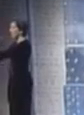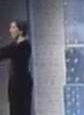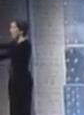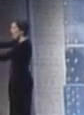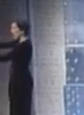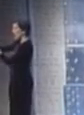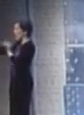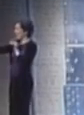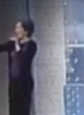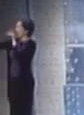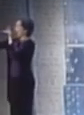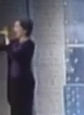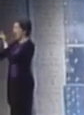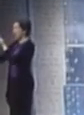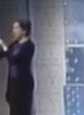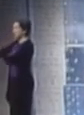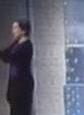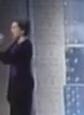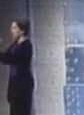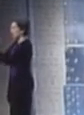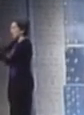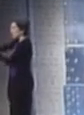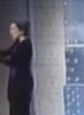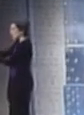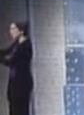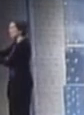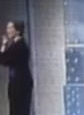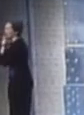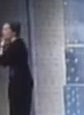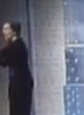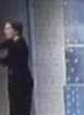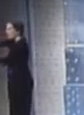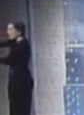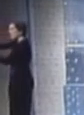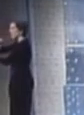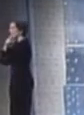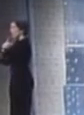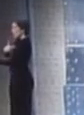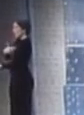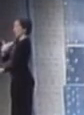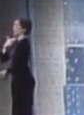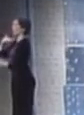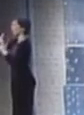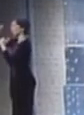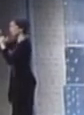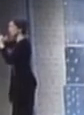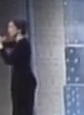a mí y me dice lo que está haciendo y qué es la poesía y cómo la canto, pues claro que me hace sentido. No es el mismo sentido de ver un papel frío